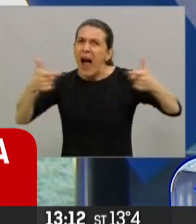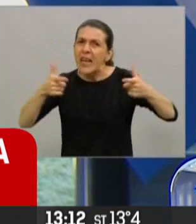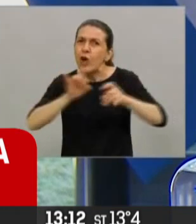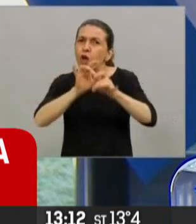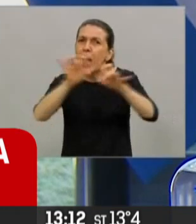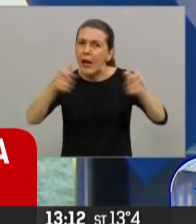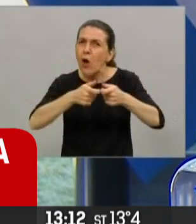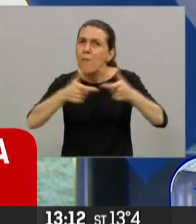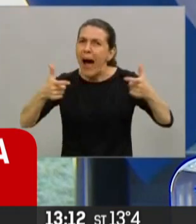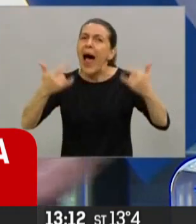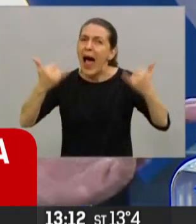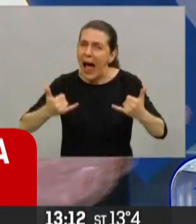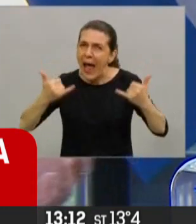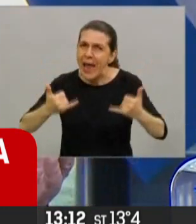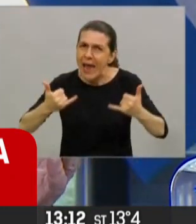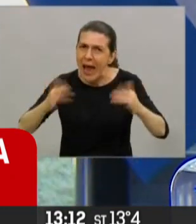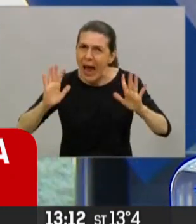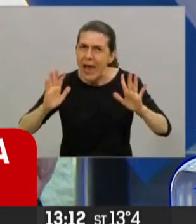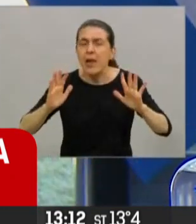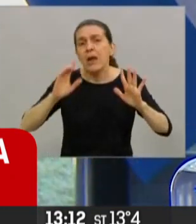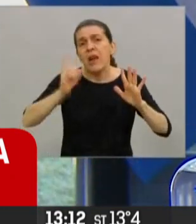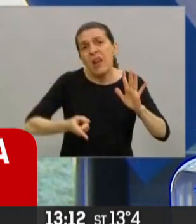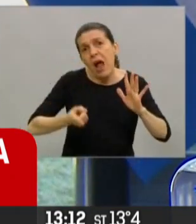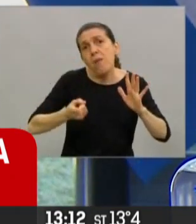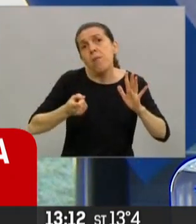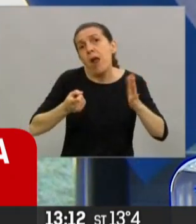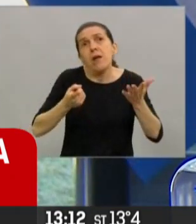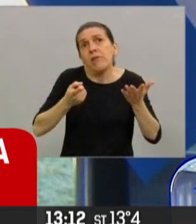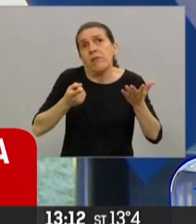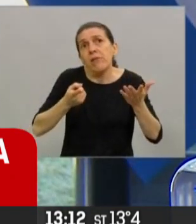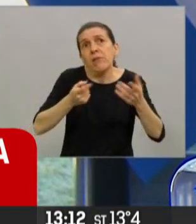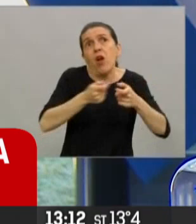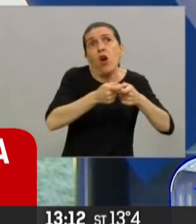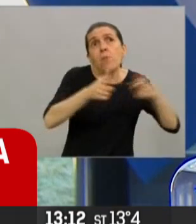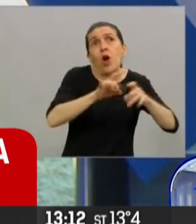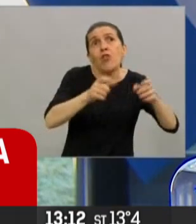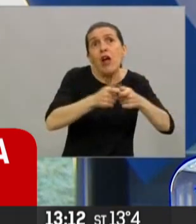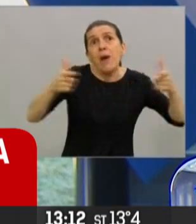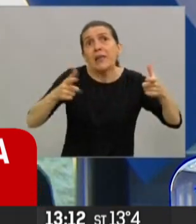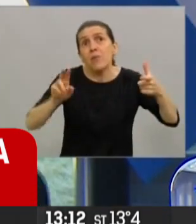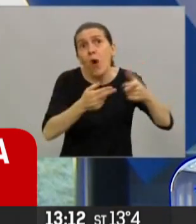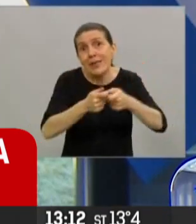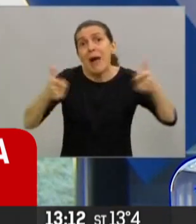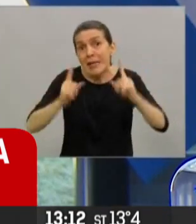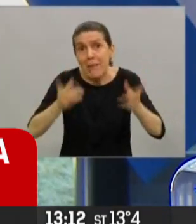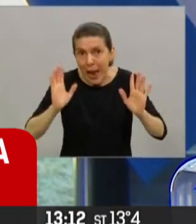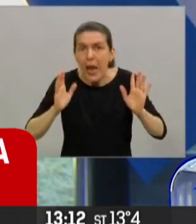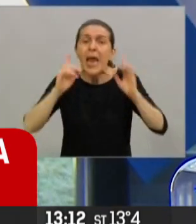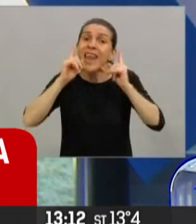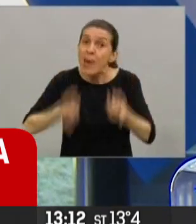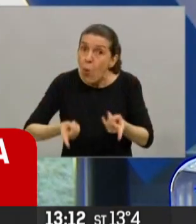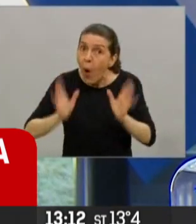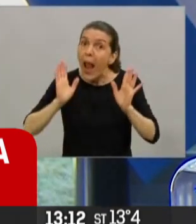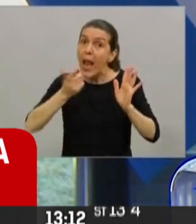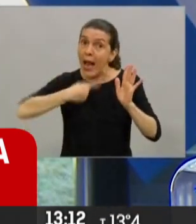de contagios y consecuentemente también de fallecidos, aún así nosotros seguimos